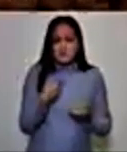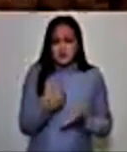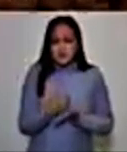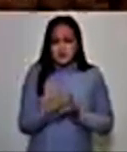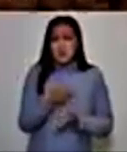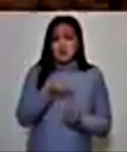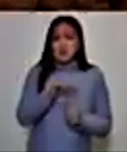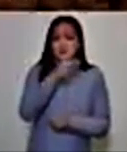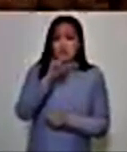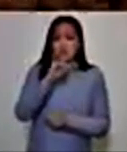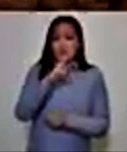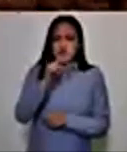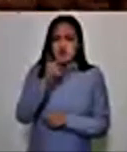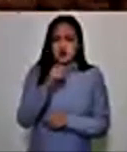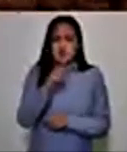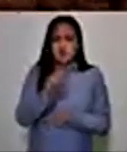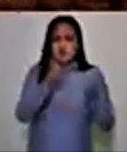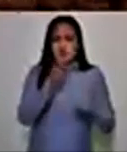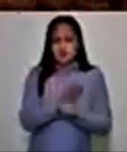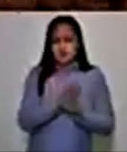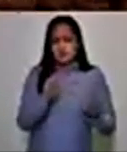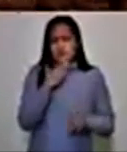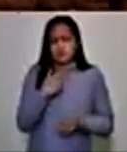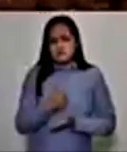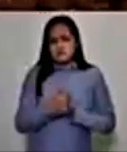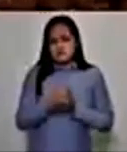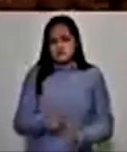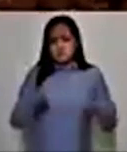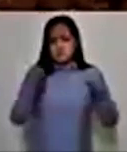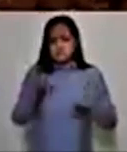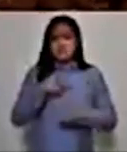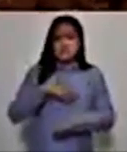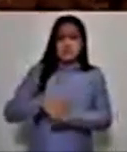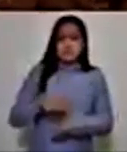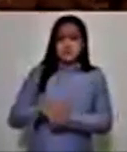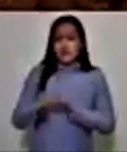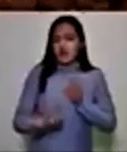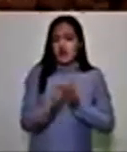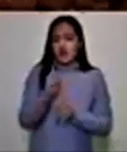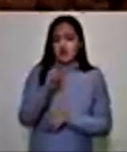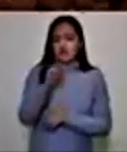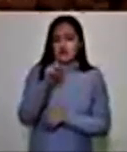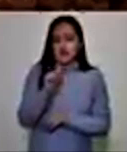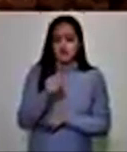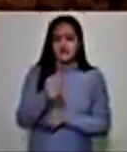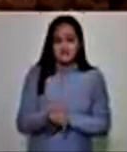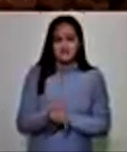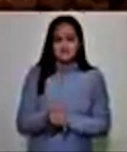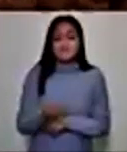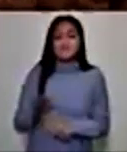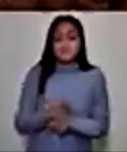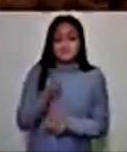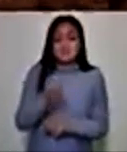de Huauchinango, sobre este tema y impulsora de la llamada Ley Olimpia. Entonces, por eso fue,